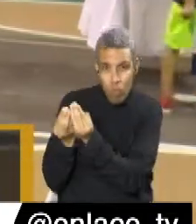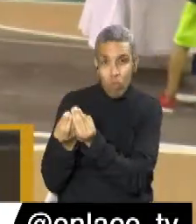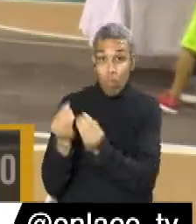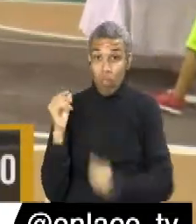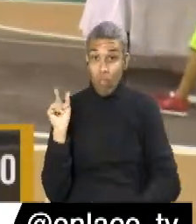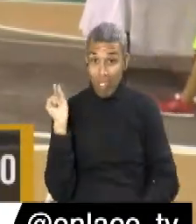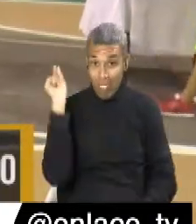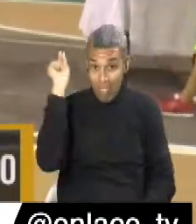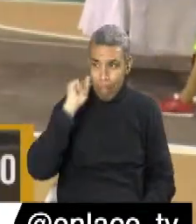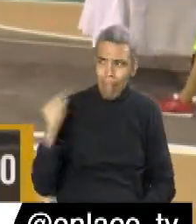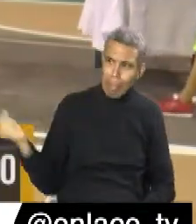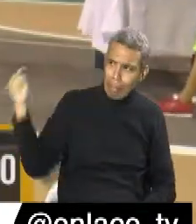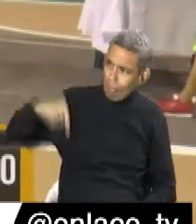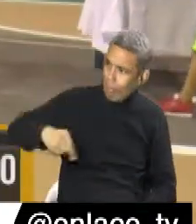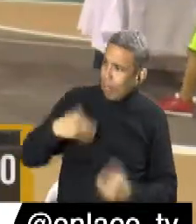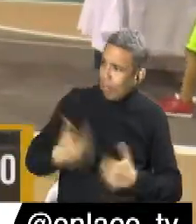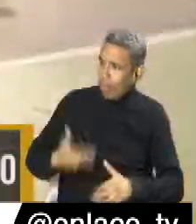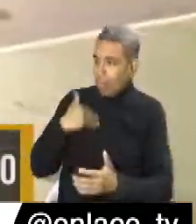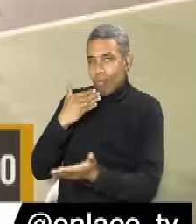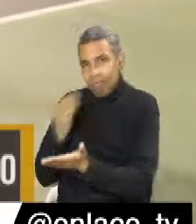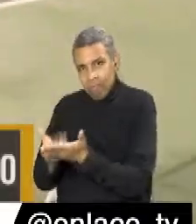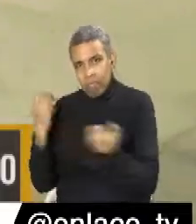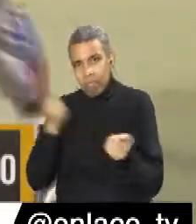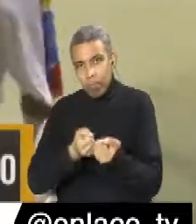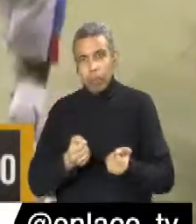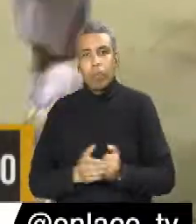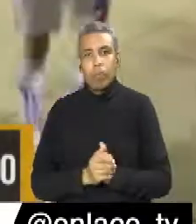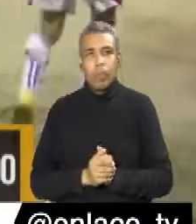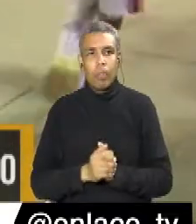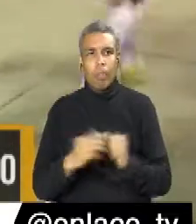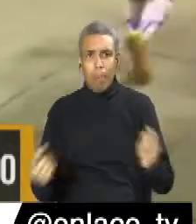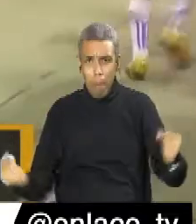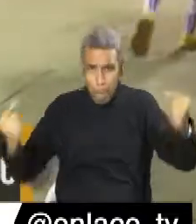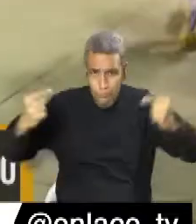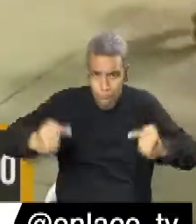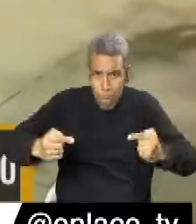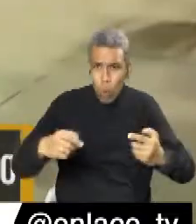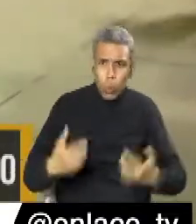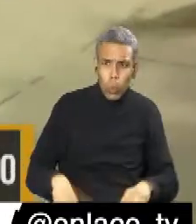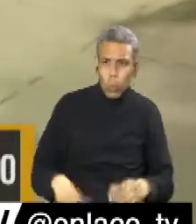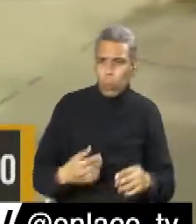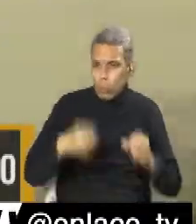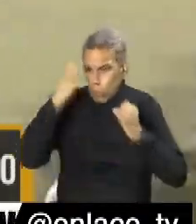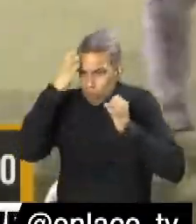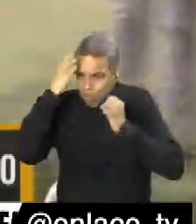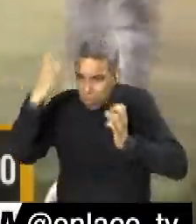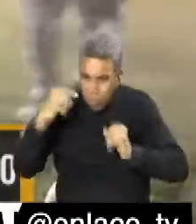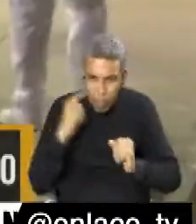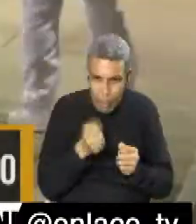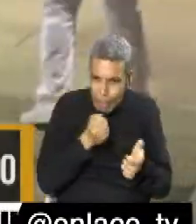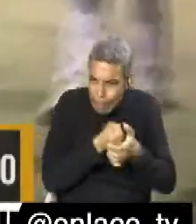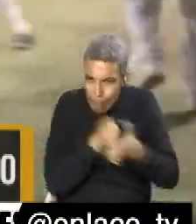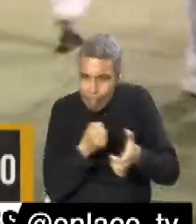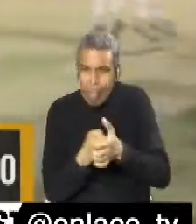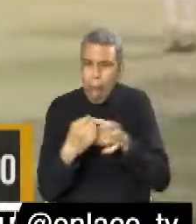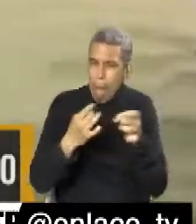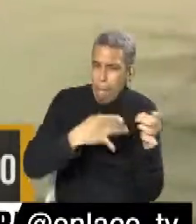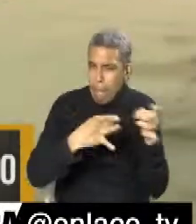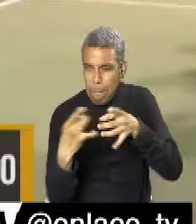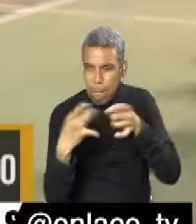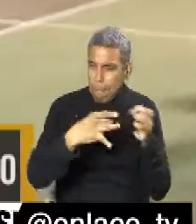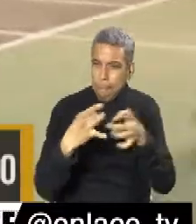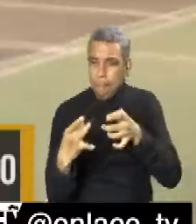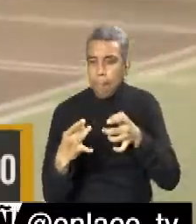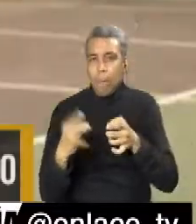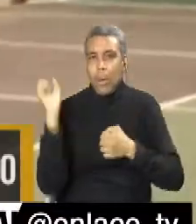Ha sido una verdadera fiesta y gracias a Dios. Un encuentro donde ambos equipos lo dieron todo para quedarse con el título del torneo, pero el combo